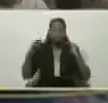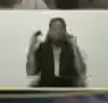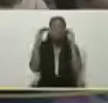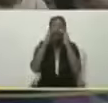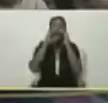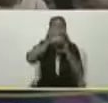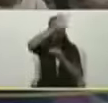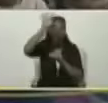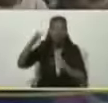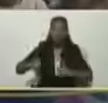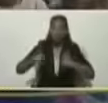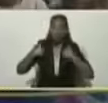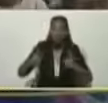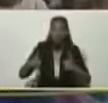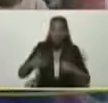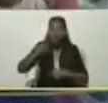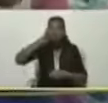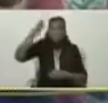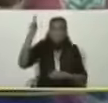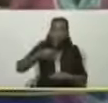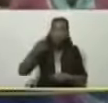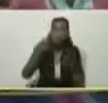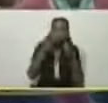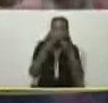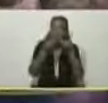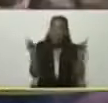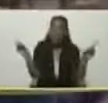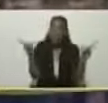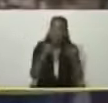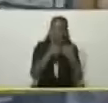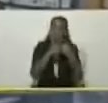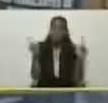igualitaria, verdaderamente democrática.